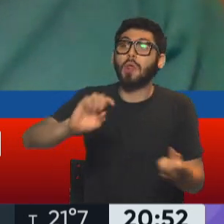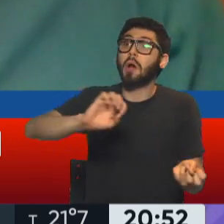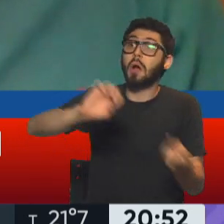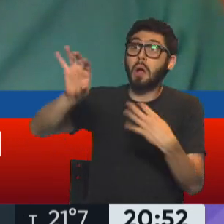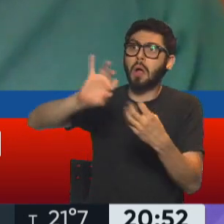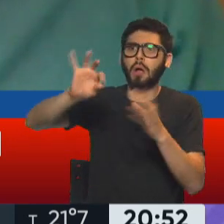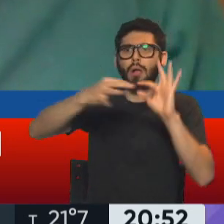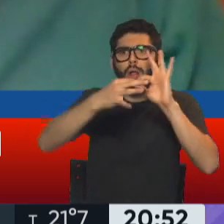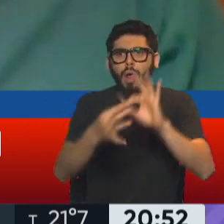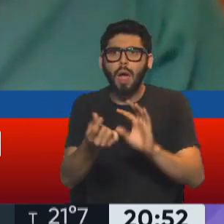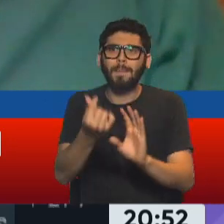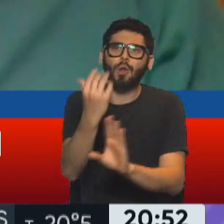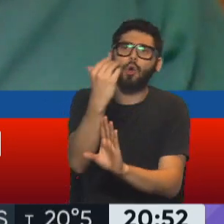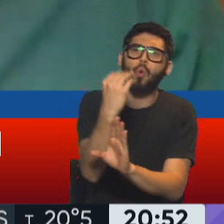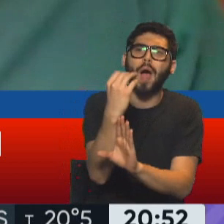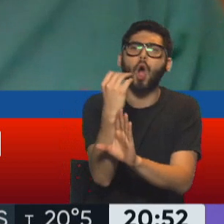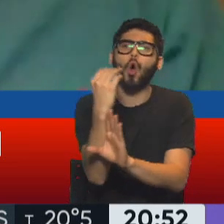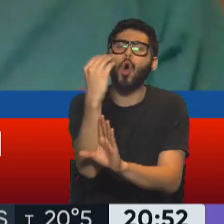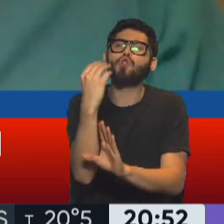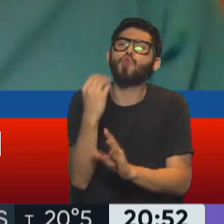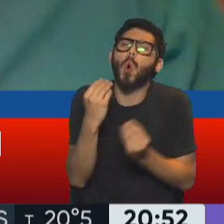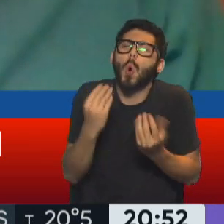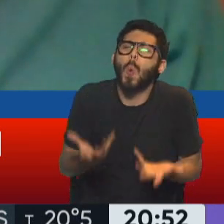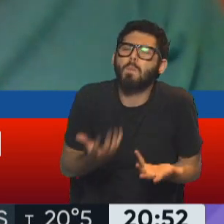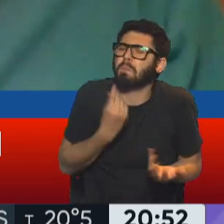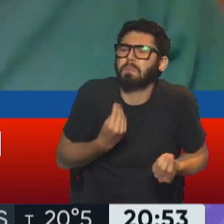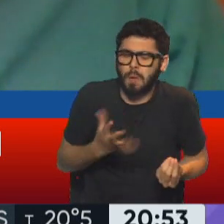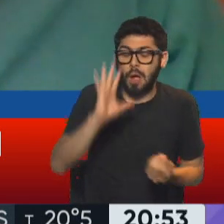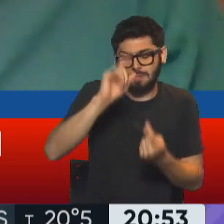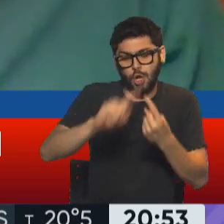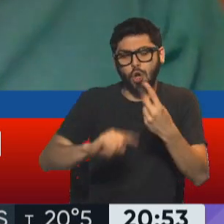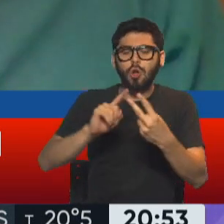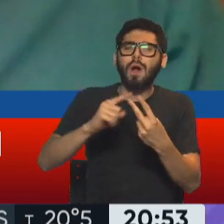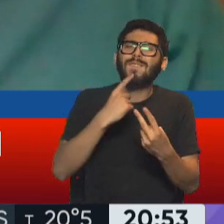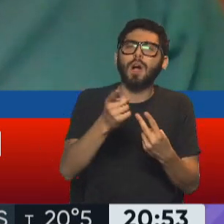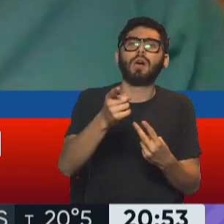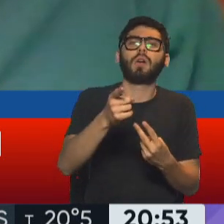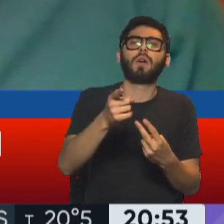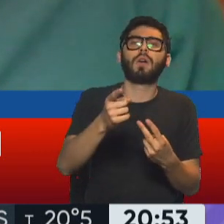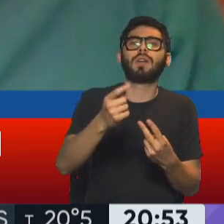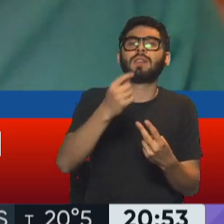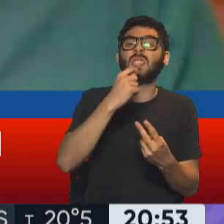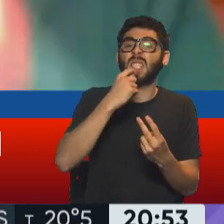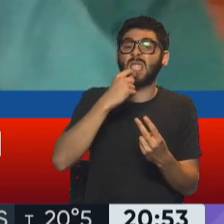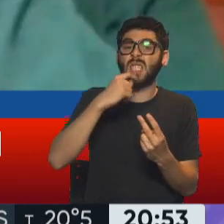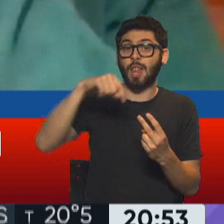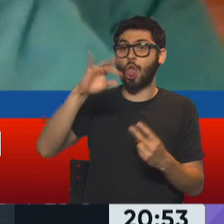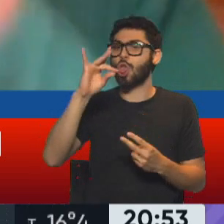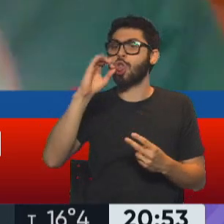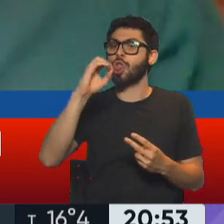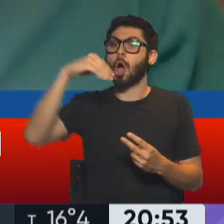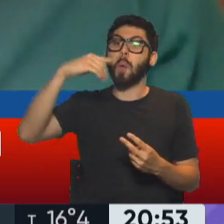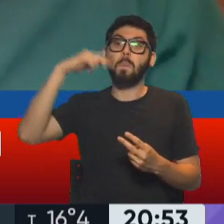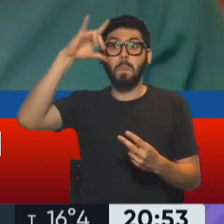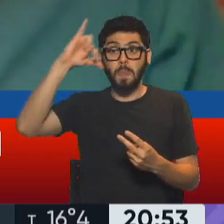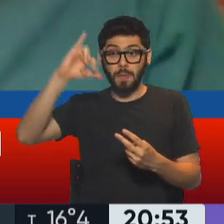de aumentar el precio de la carne que consumimos nosotros los argentinos? Y por otro lado, si hay alguna de estas medidas que haya anunciado Julián Domínguez para proteger